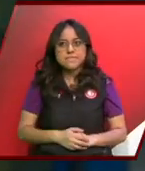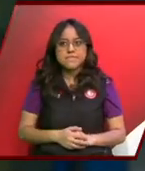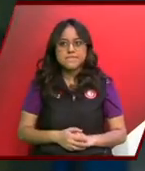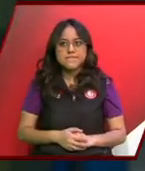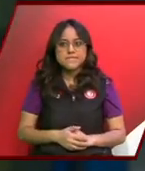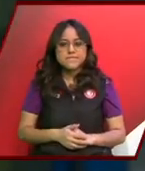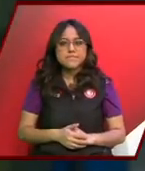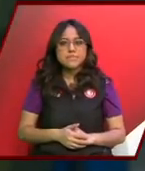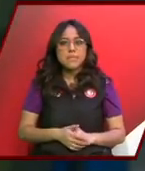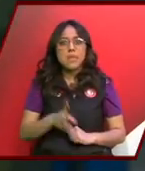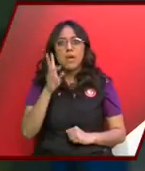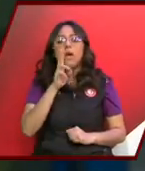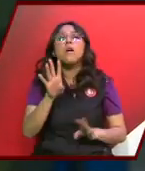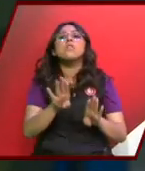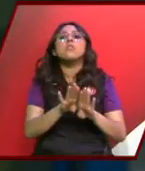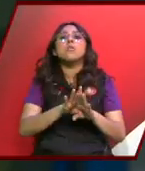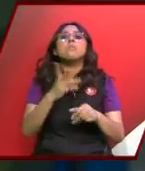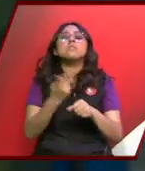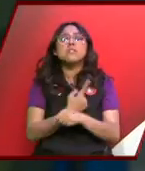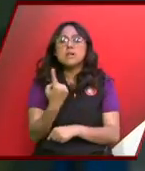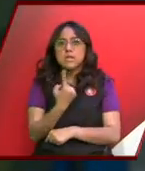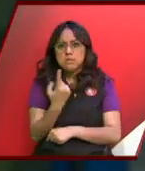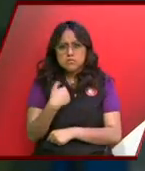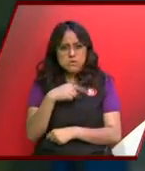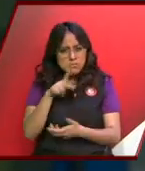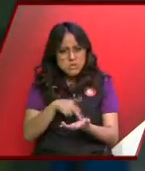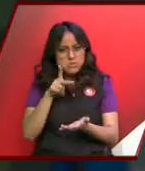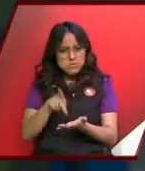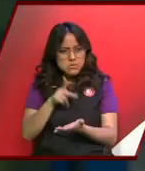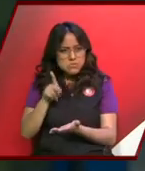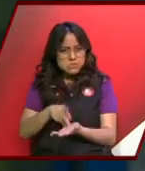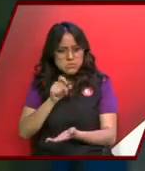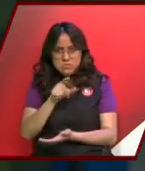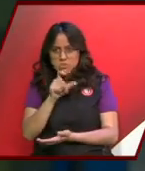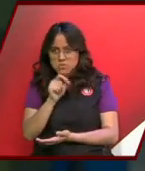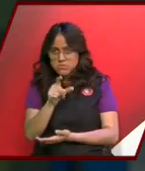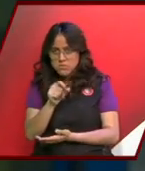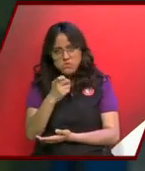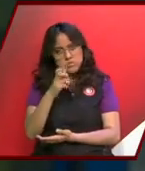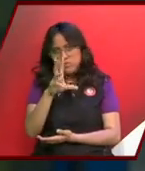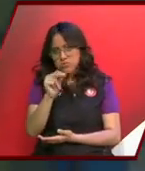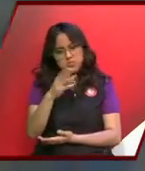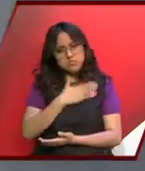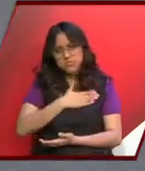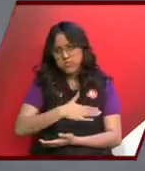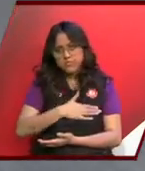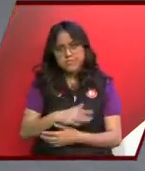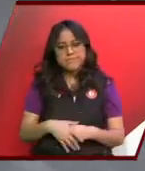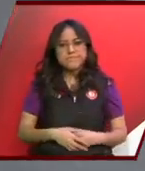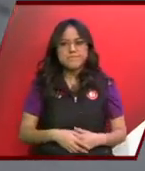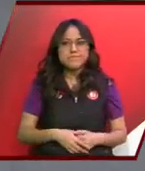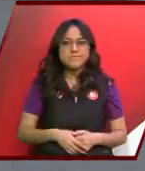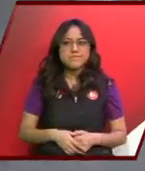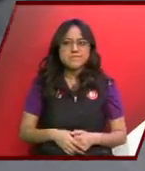y ver qué es lo que está pasando porque son muy recurrentes estos estos asaltos a la escuela